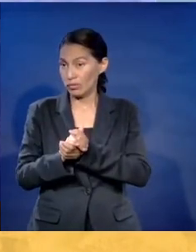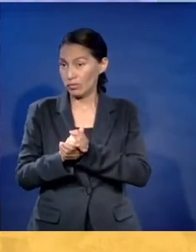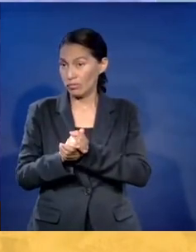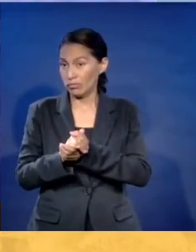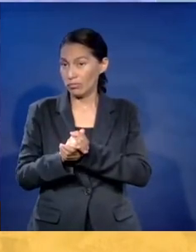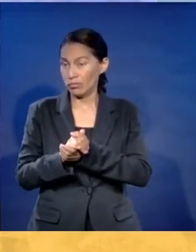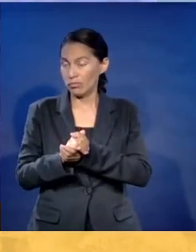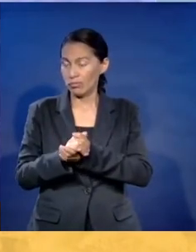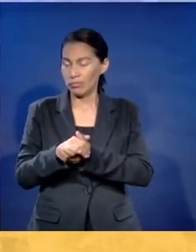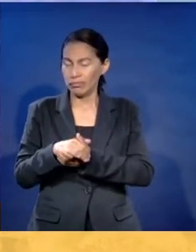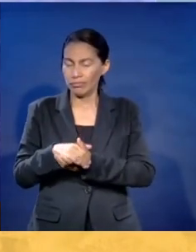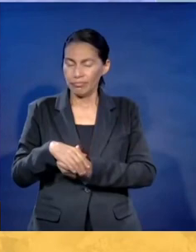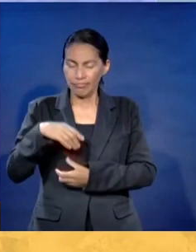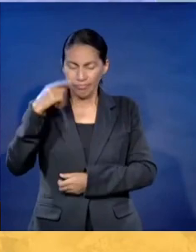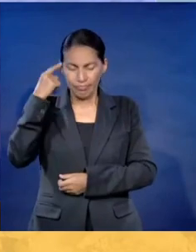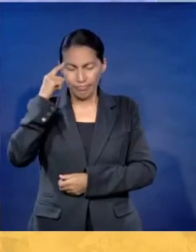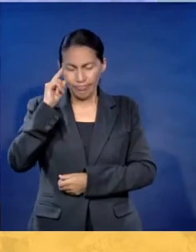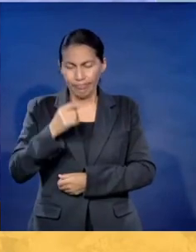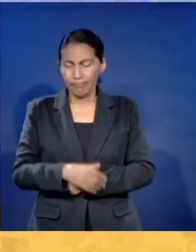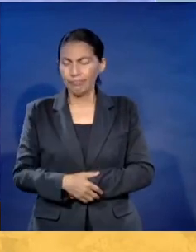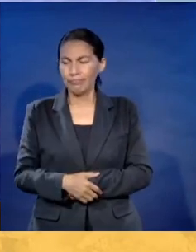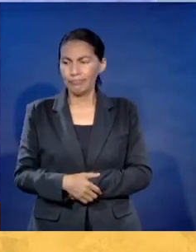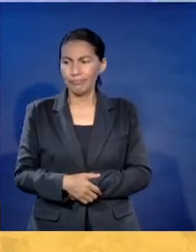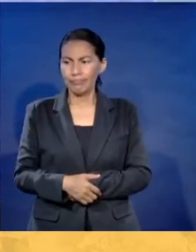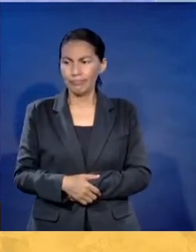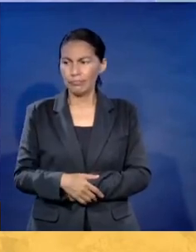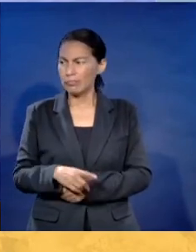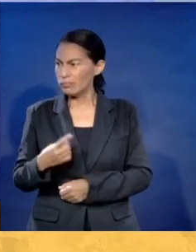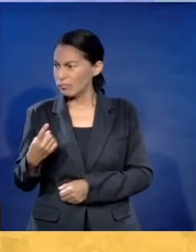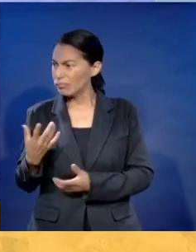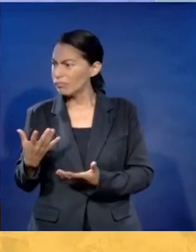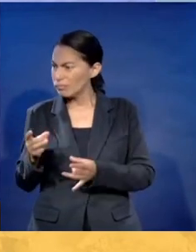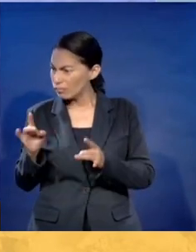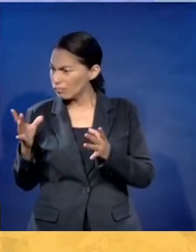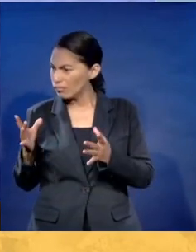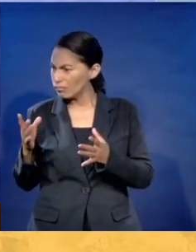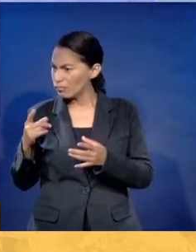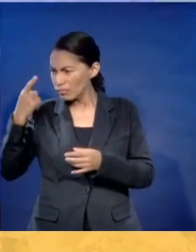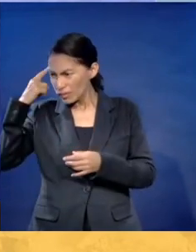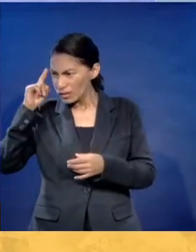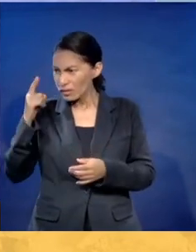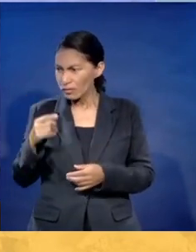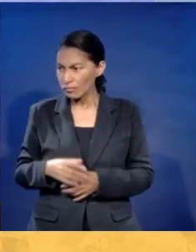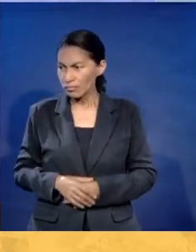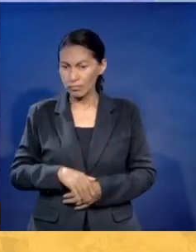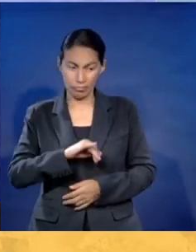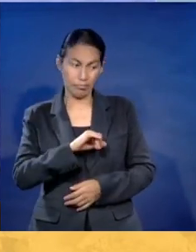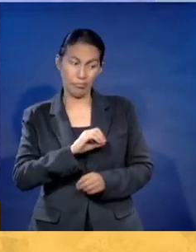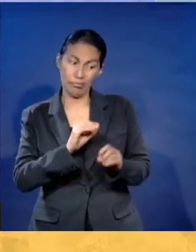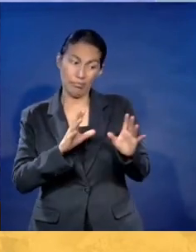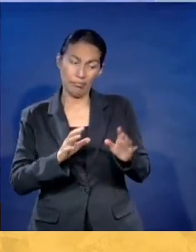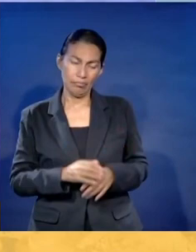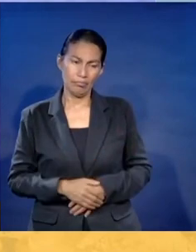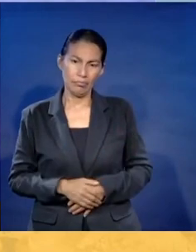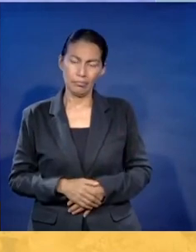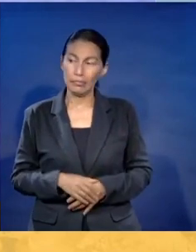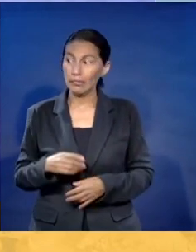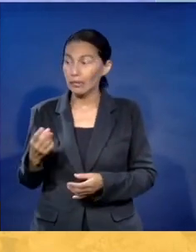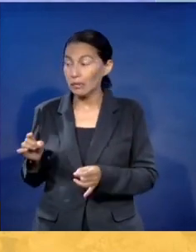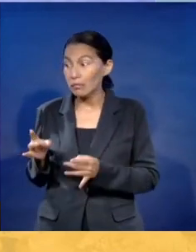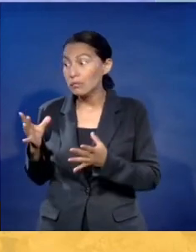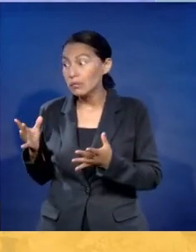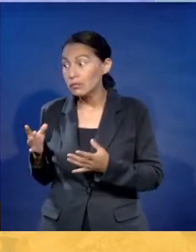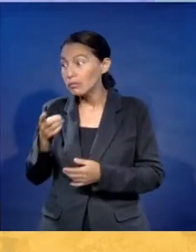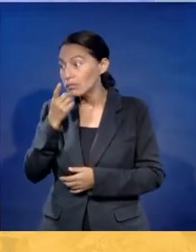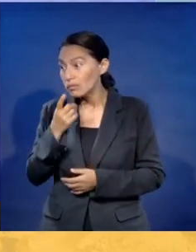ya te enojaste Otra vez Pues sí por eso y qué pasó tú tienes que saber por eso no